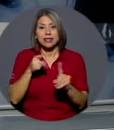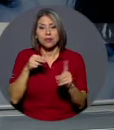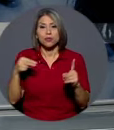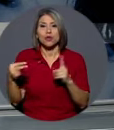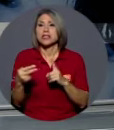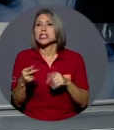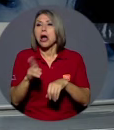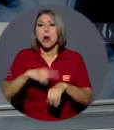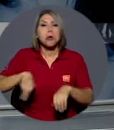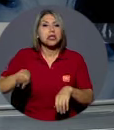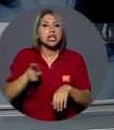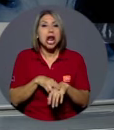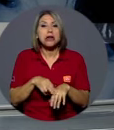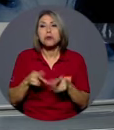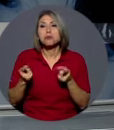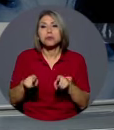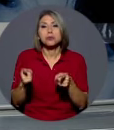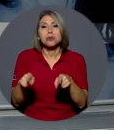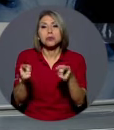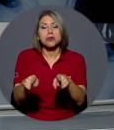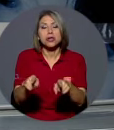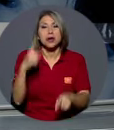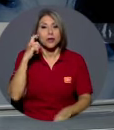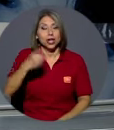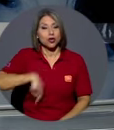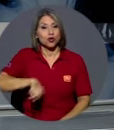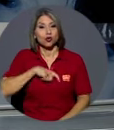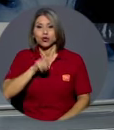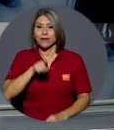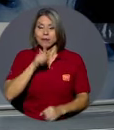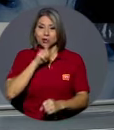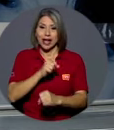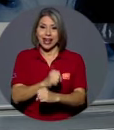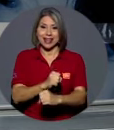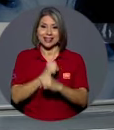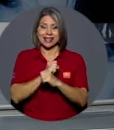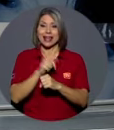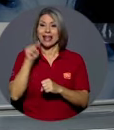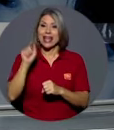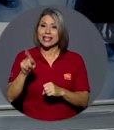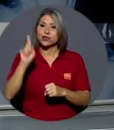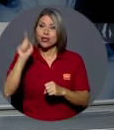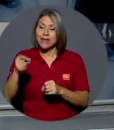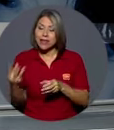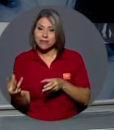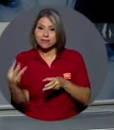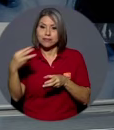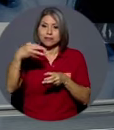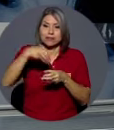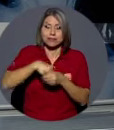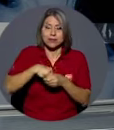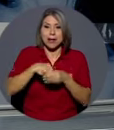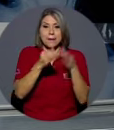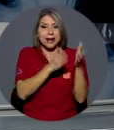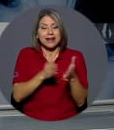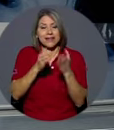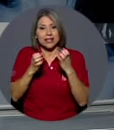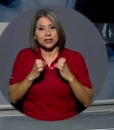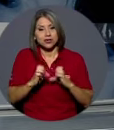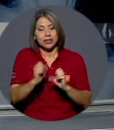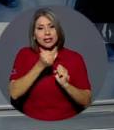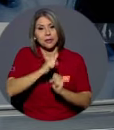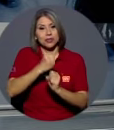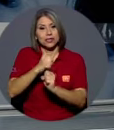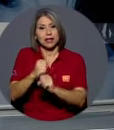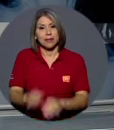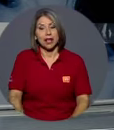ordinario, porque nosotros lo que tenemos que garantizar es que esto se vea como parte de la planificación estratégica municipal, más